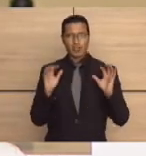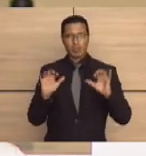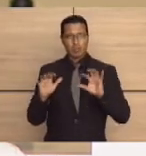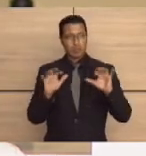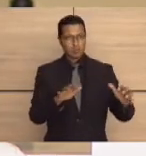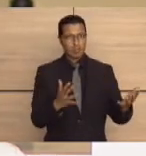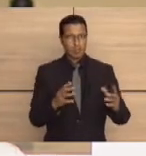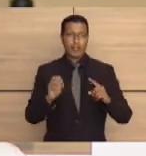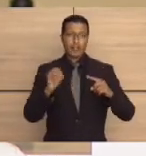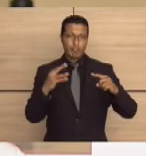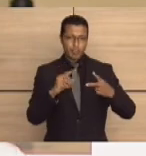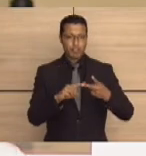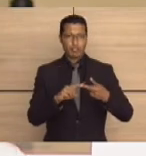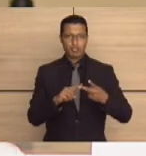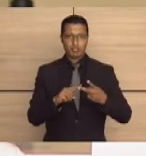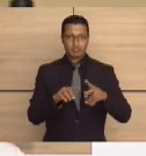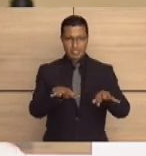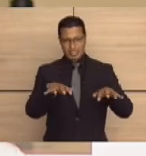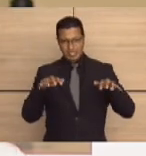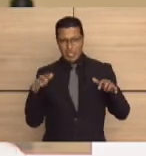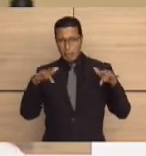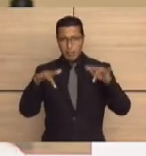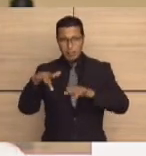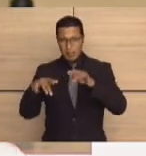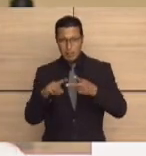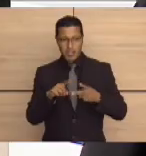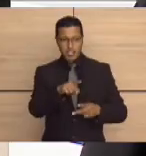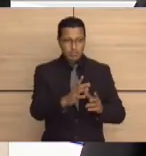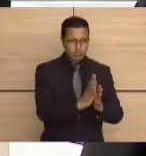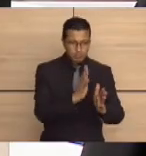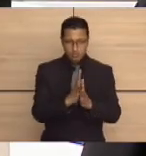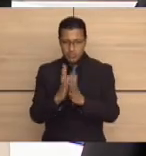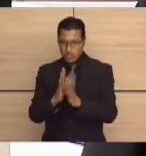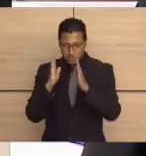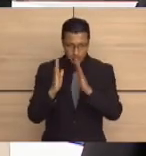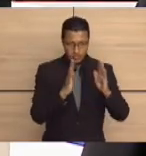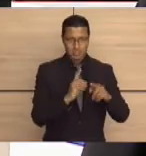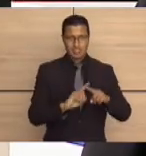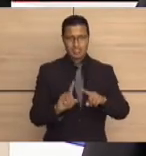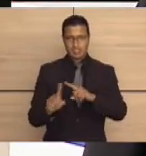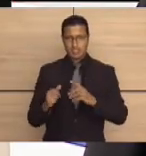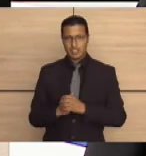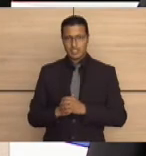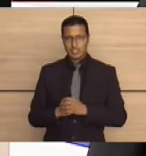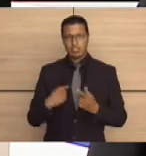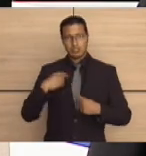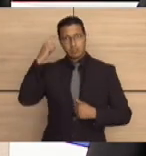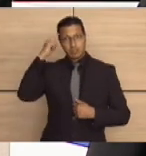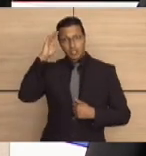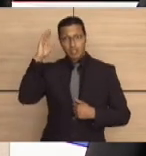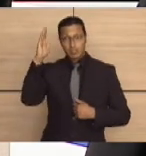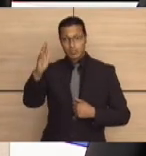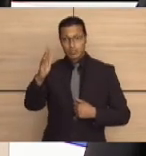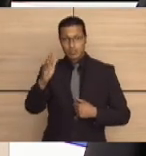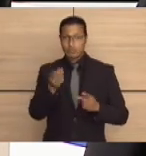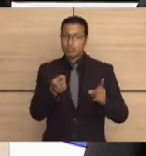mediante eventos participativos donde se puedan escuchar nuestras voces. Además de esto, creo que en el futuro se debe dar, y